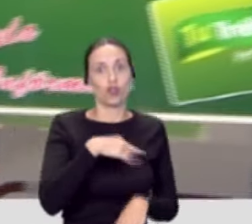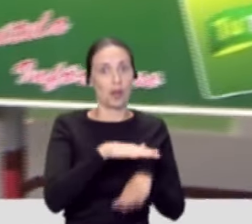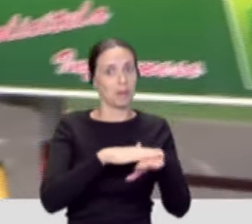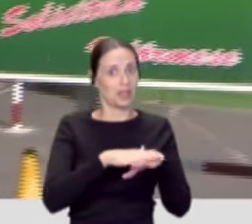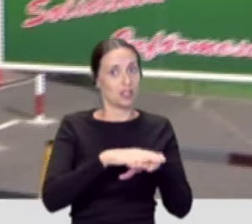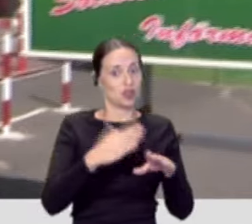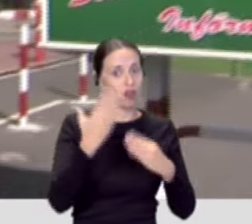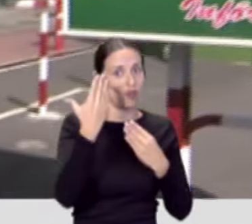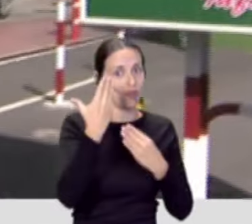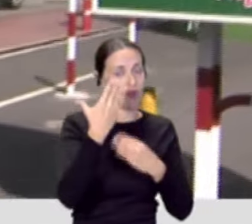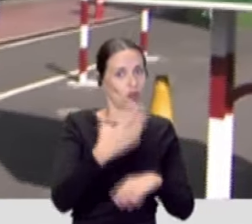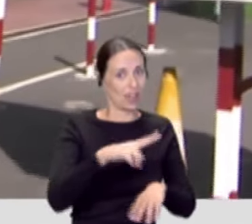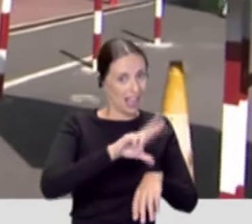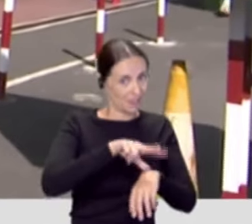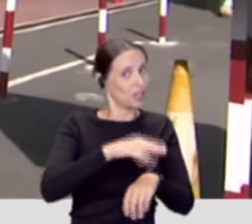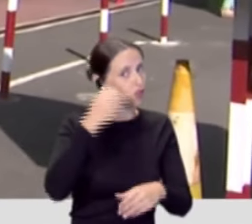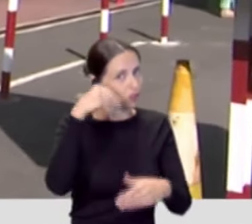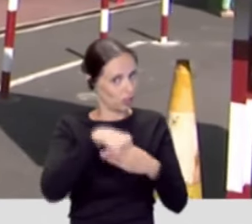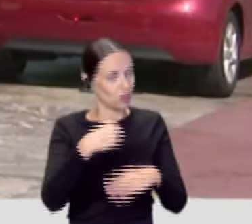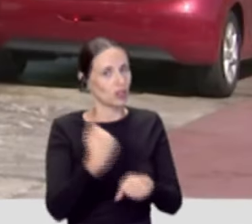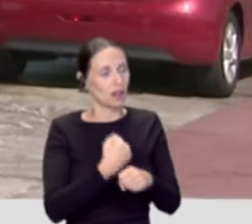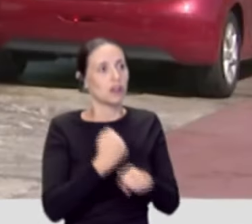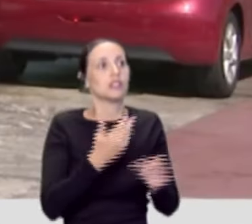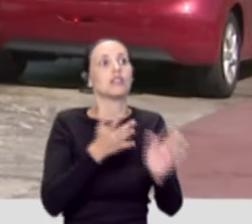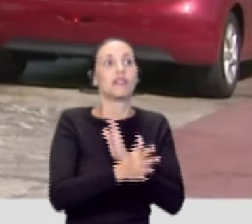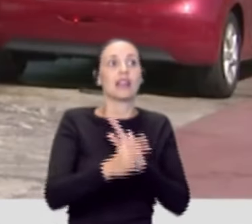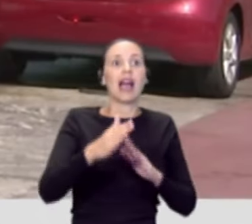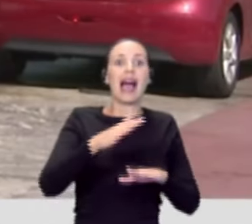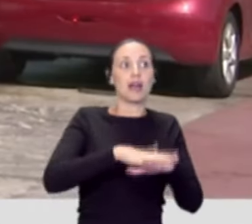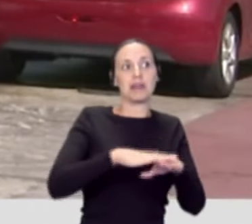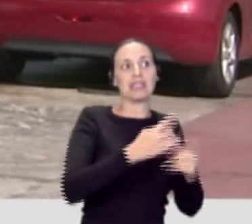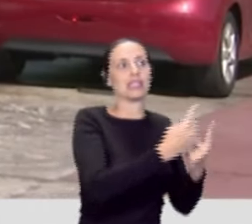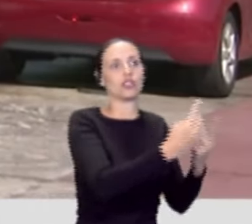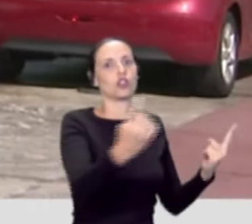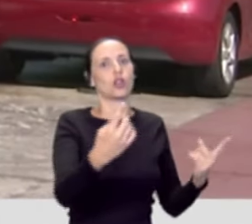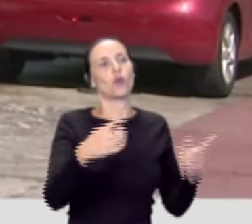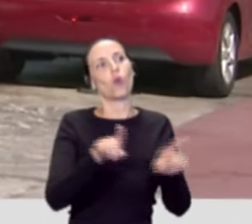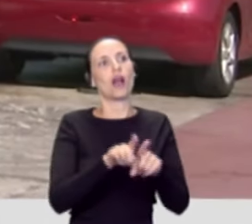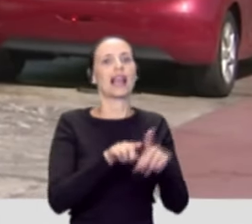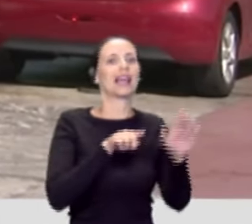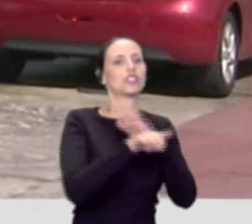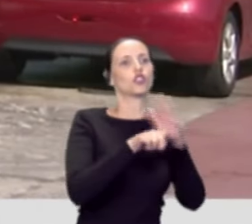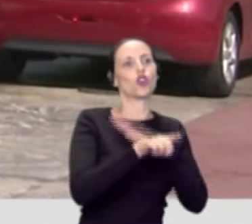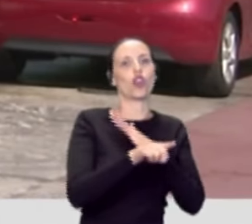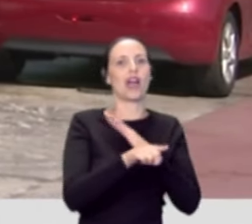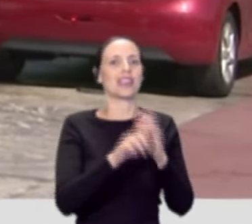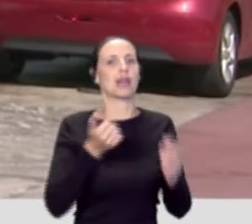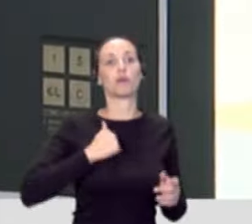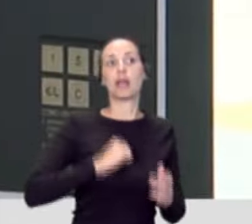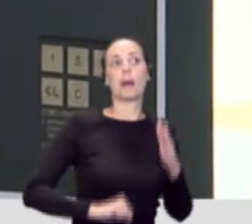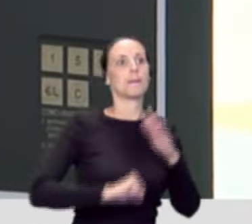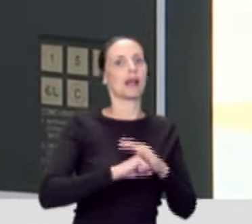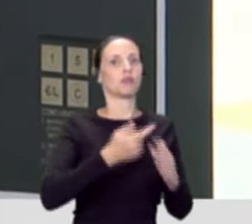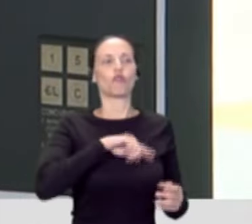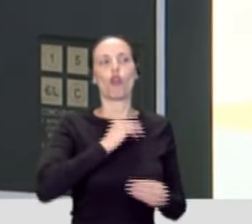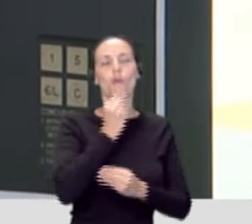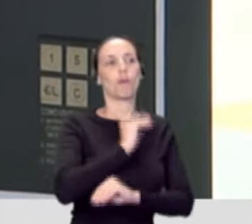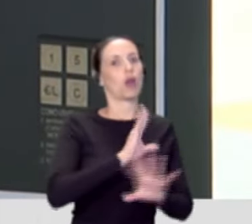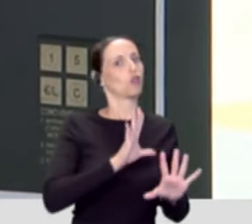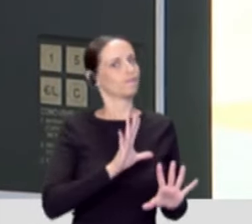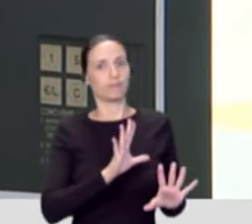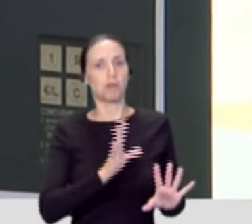no somos siempre las mejores gestionando y optimizando. Nosotros entendemos que, por un lado, hay que fijar claramente que sea una medida